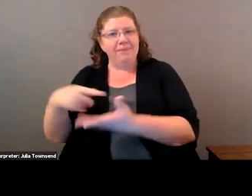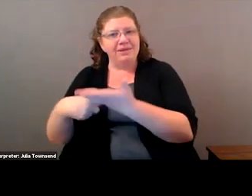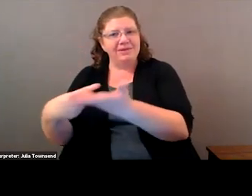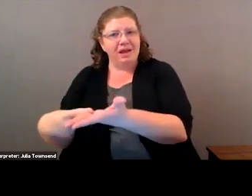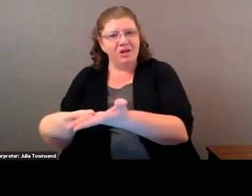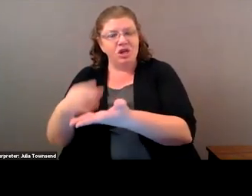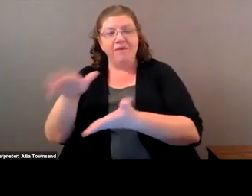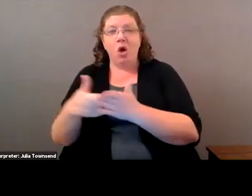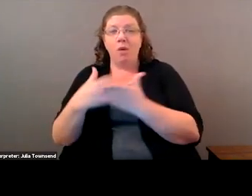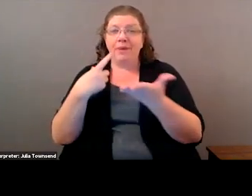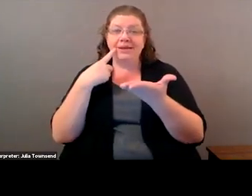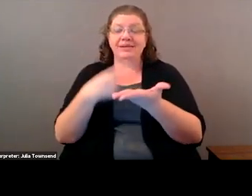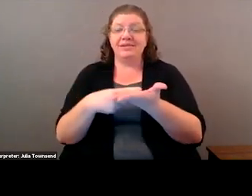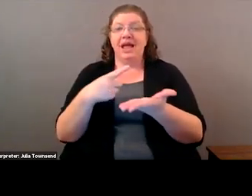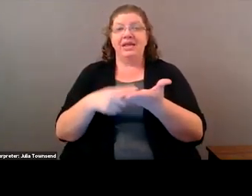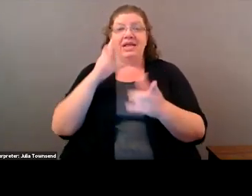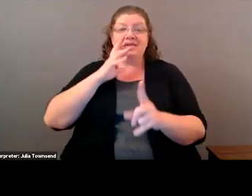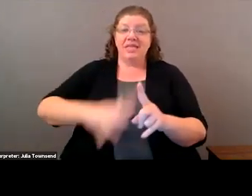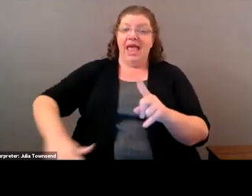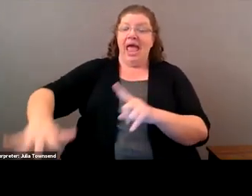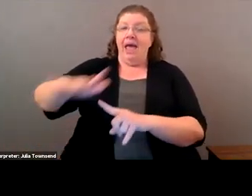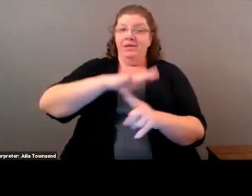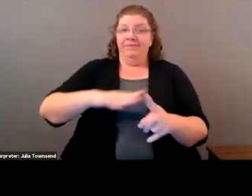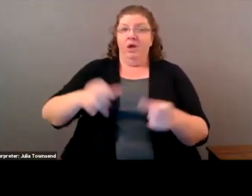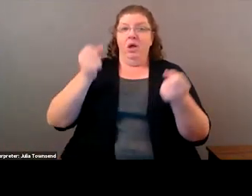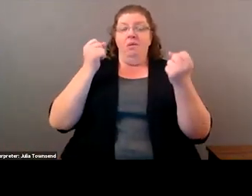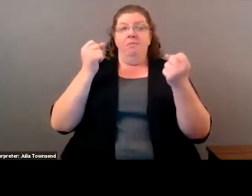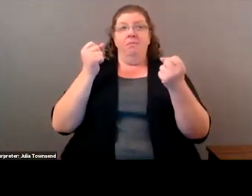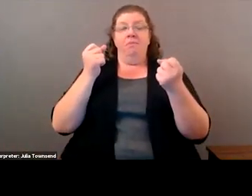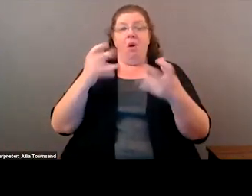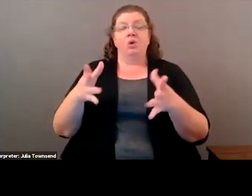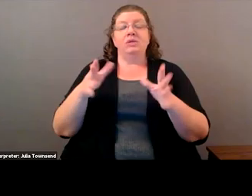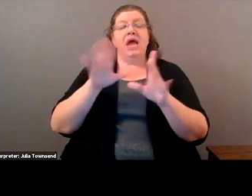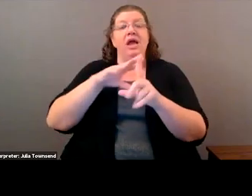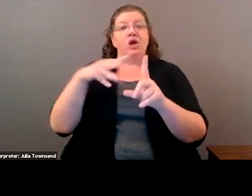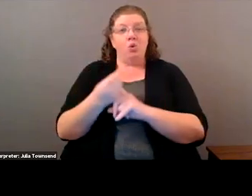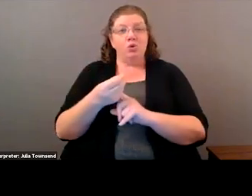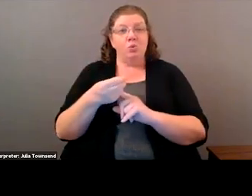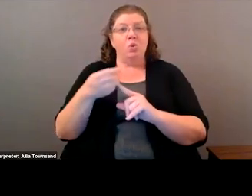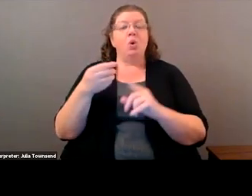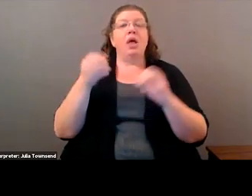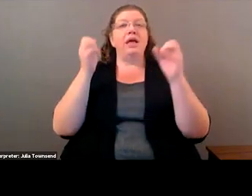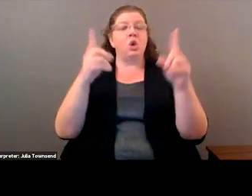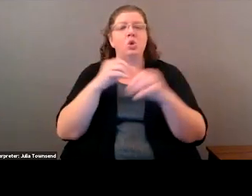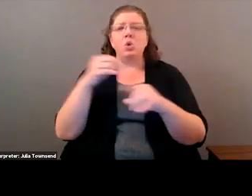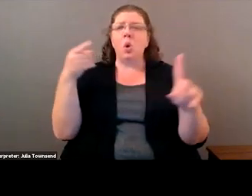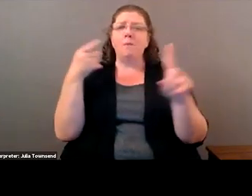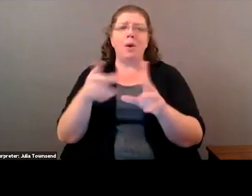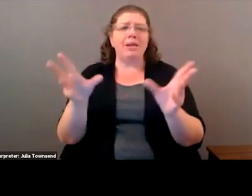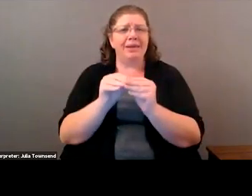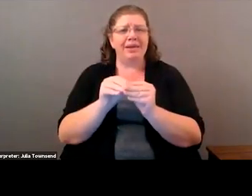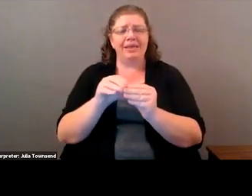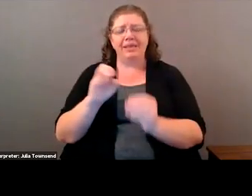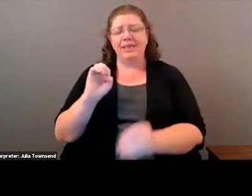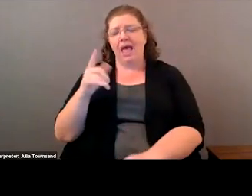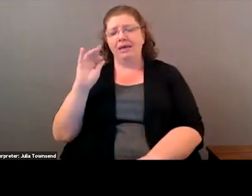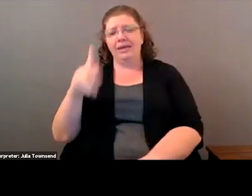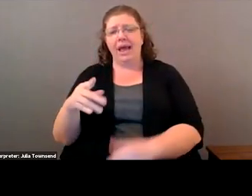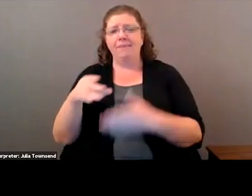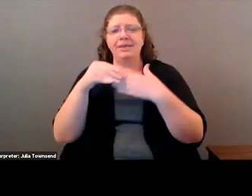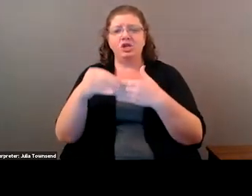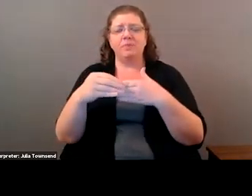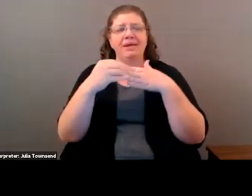si todo lo que se está discutiendo ahora mismo es helado la atmósfera de una educación multicultural me